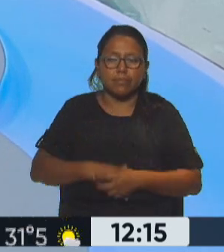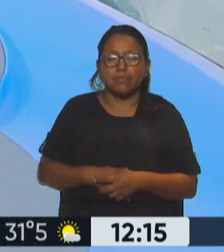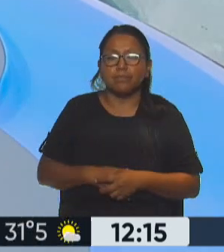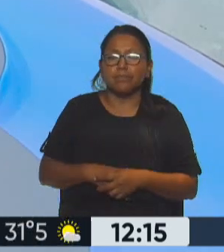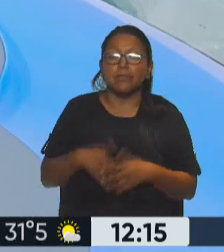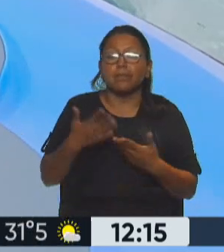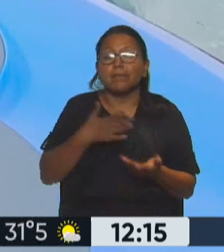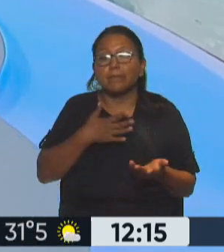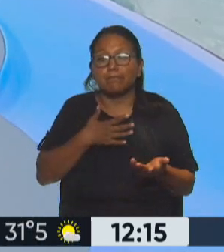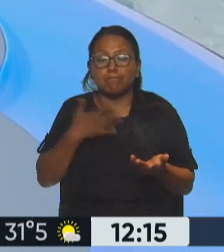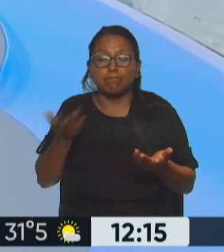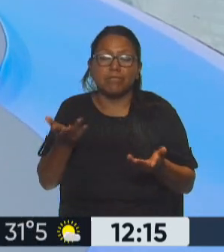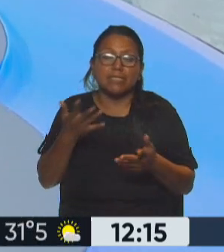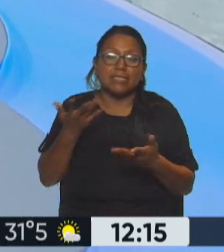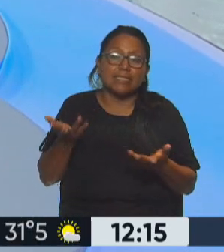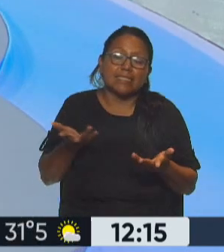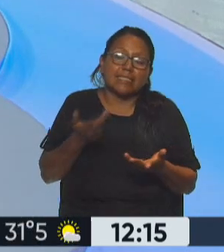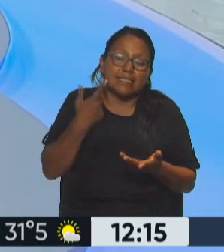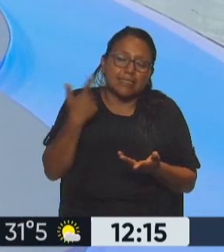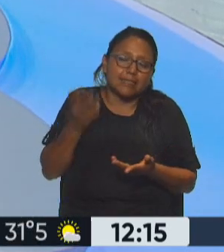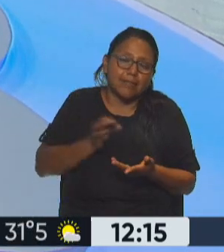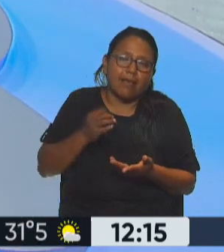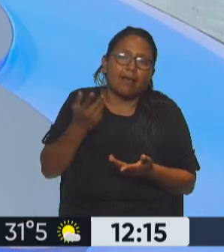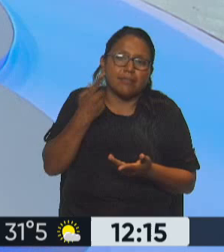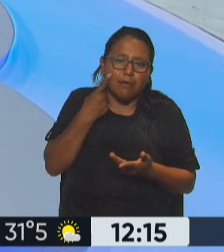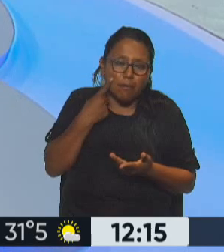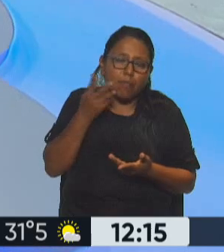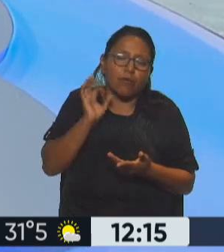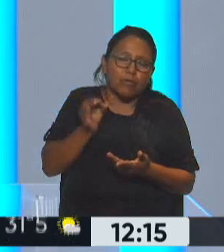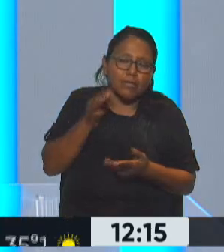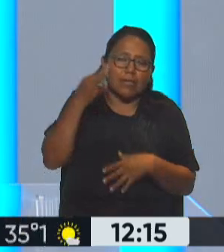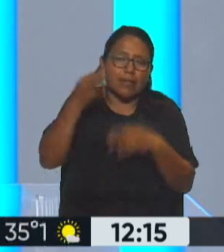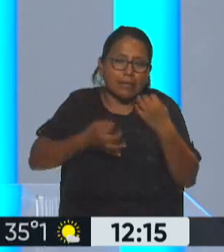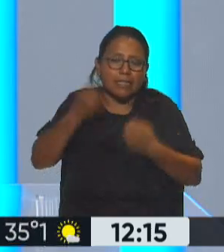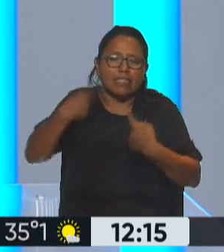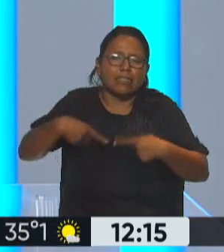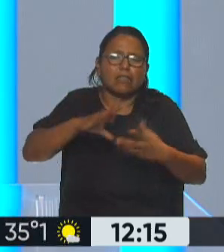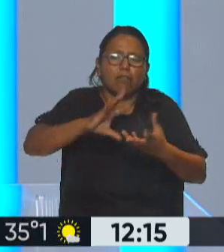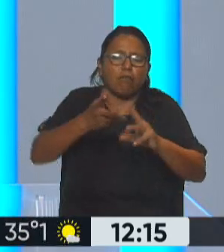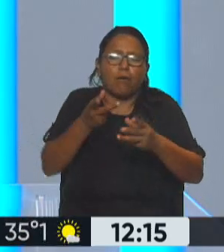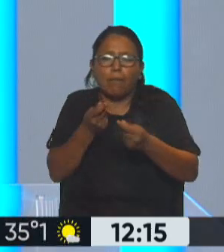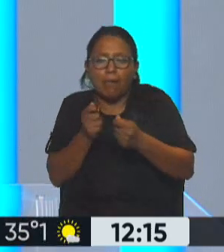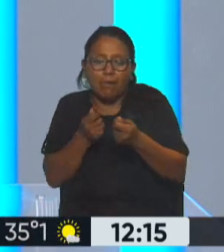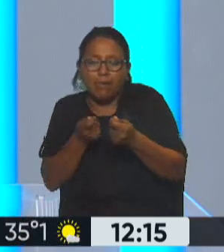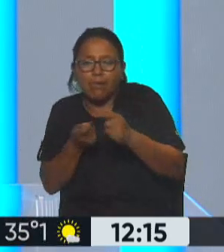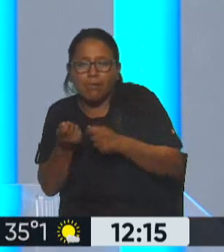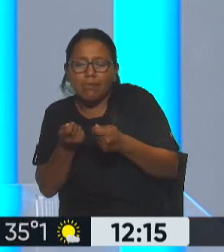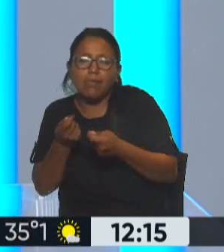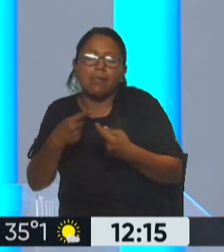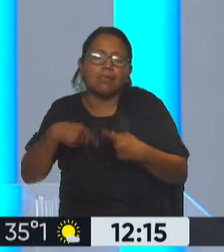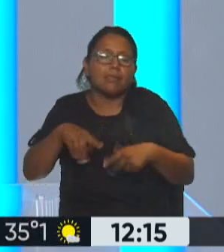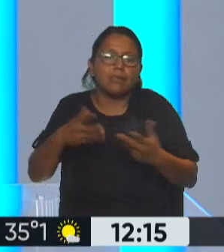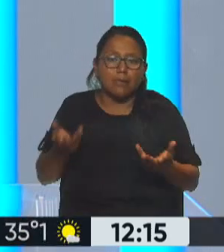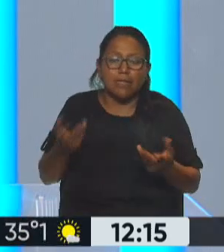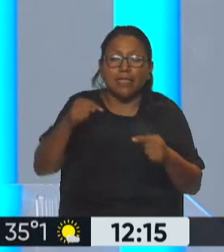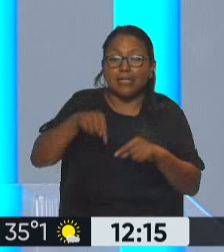decíamos, lamentablemente es una historia ya que la venimos repitiendo y analizando diferentes tipos de maniobras, ¿no? Inclusive,